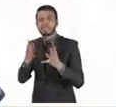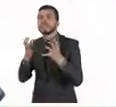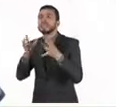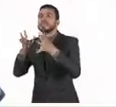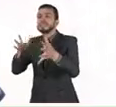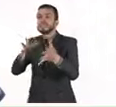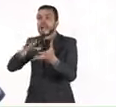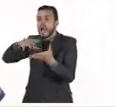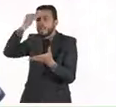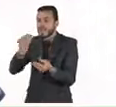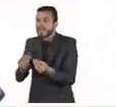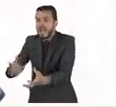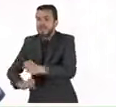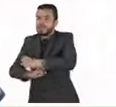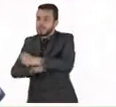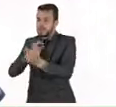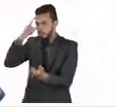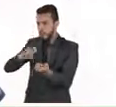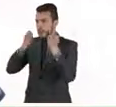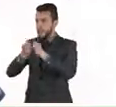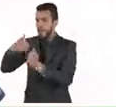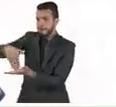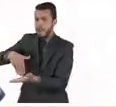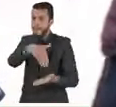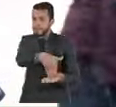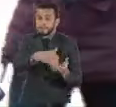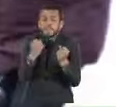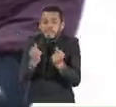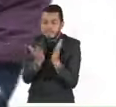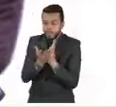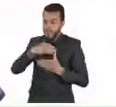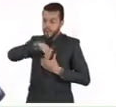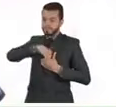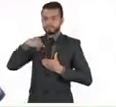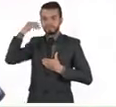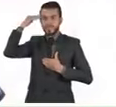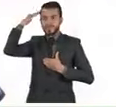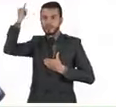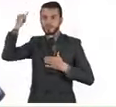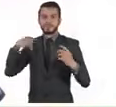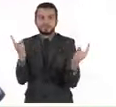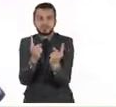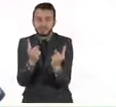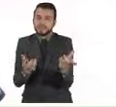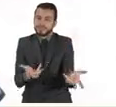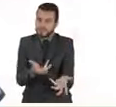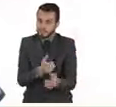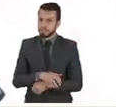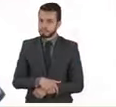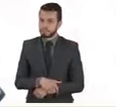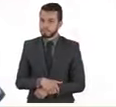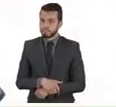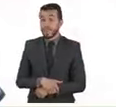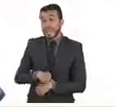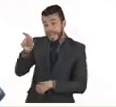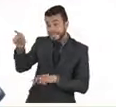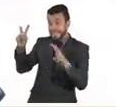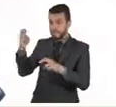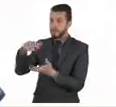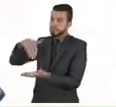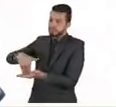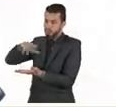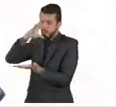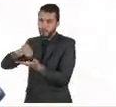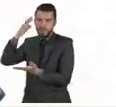es fortalecer el cambio apalancado en la educación. Creo que desde allí y desde la investigación, desde la